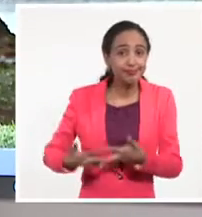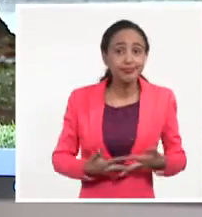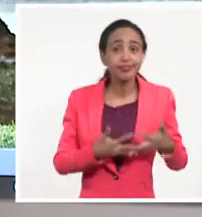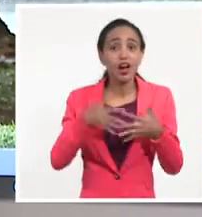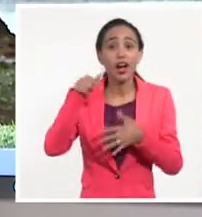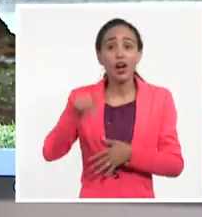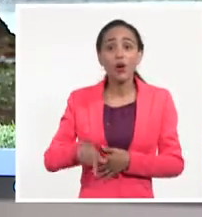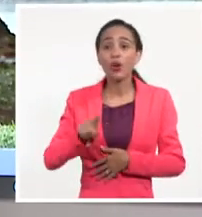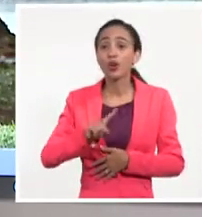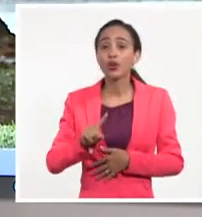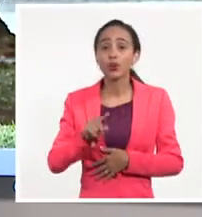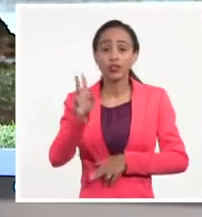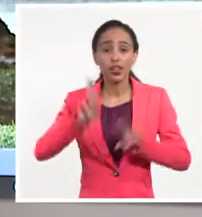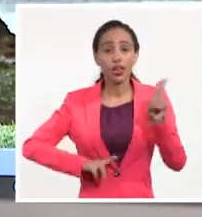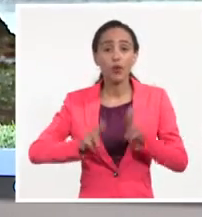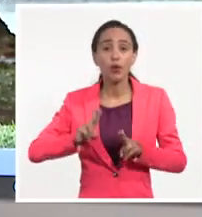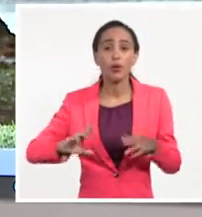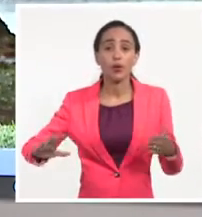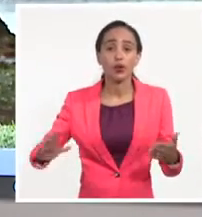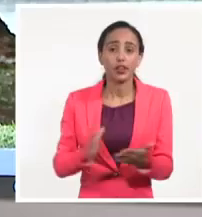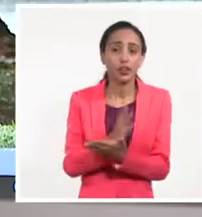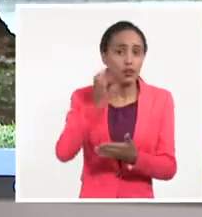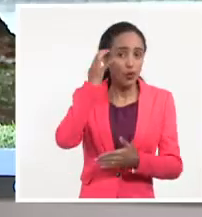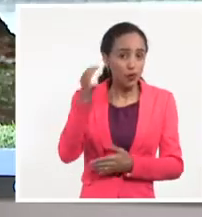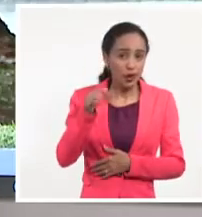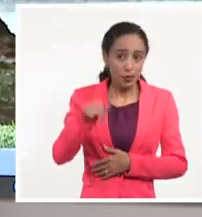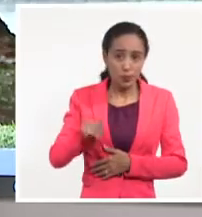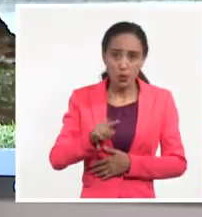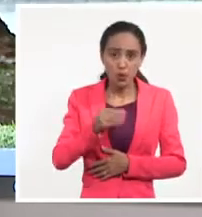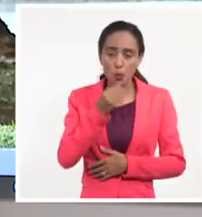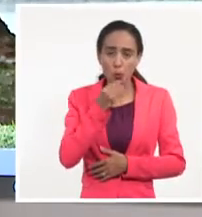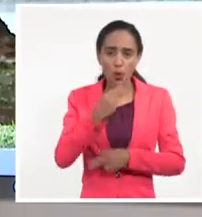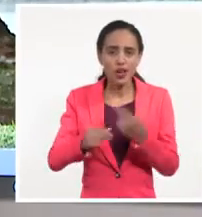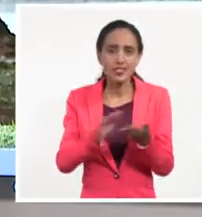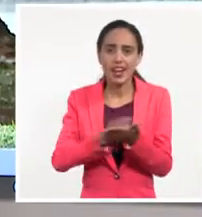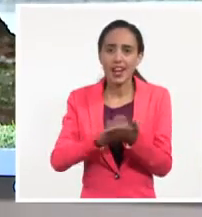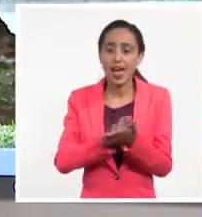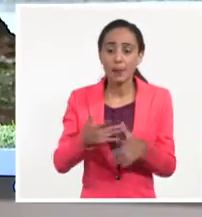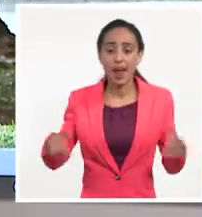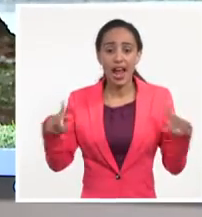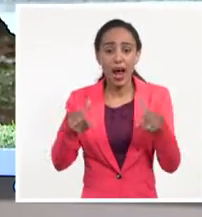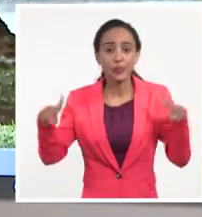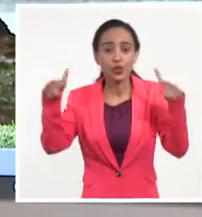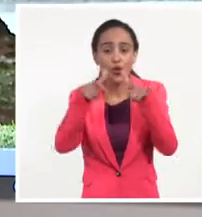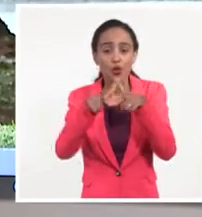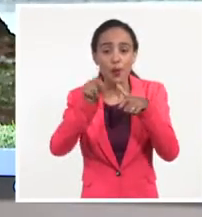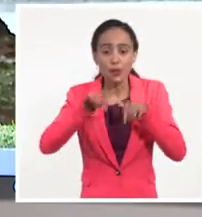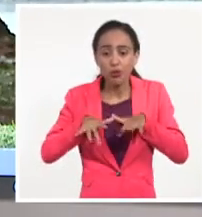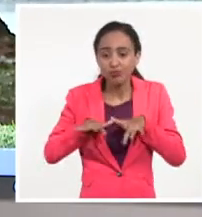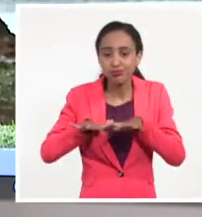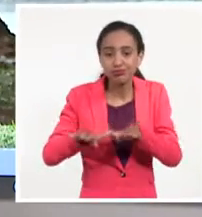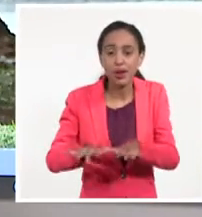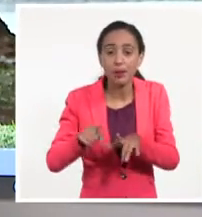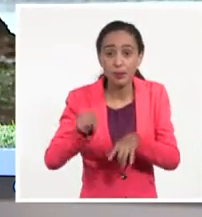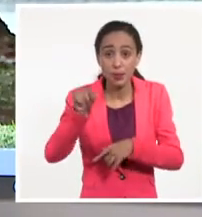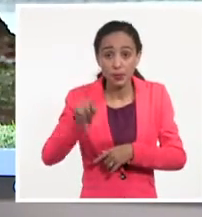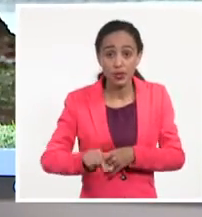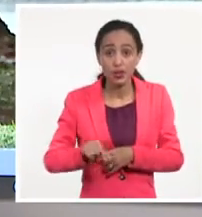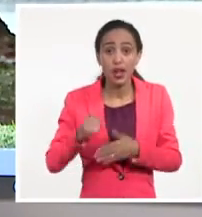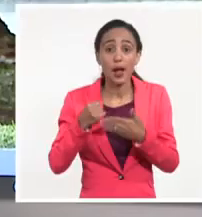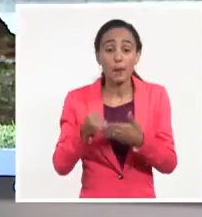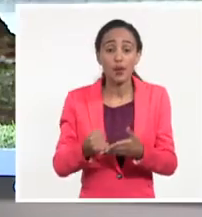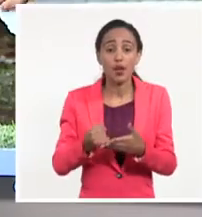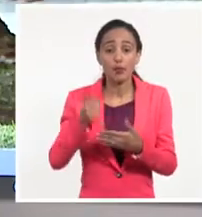un golpe de Estado en Brasil, no pudo evitar que invadieran el Capitolio de Washington aquellos que apoyan a Trump, un presidente que imita a